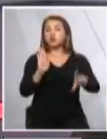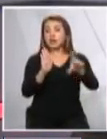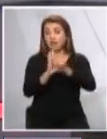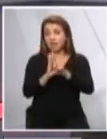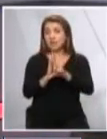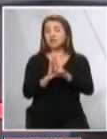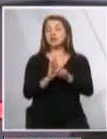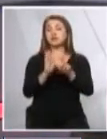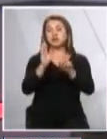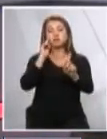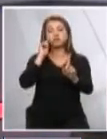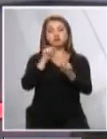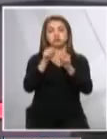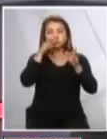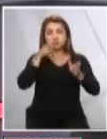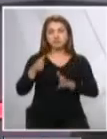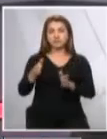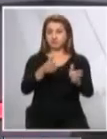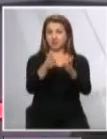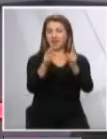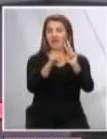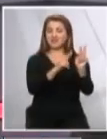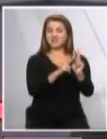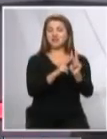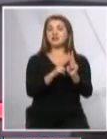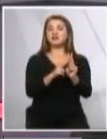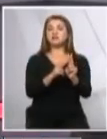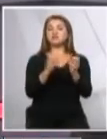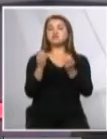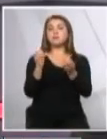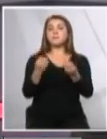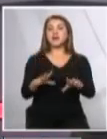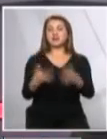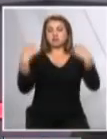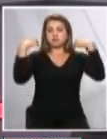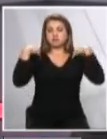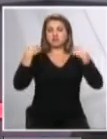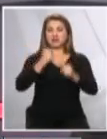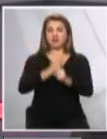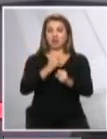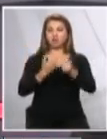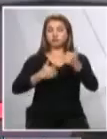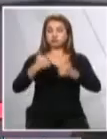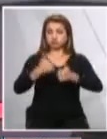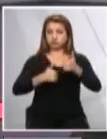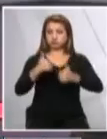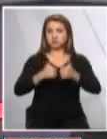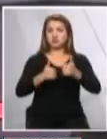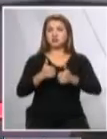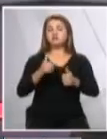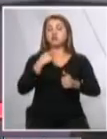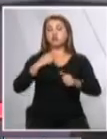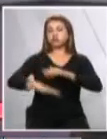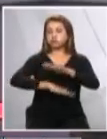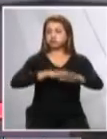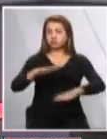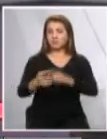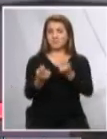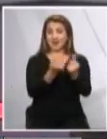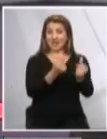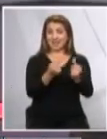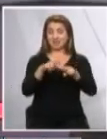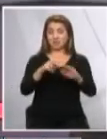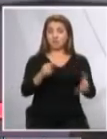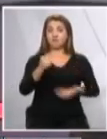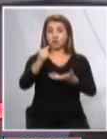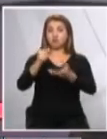van orientados a perder los cargos públicos a personas que hayan incurrido en mala utilización de fondos destinados,